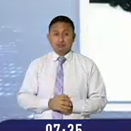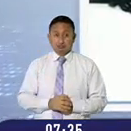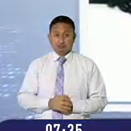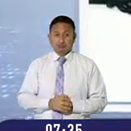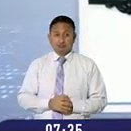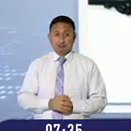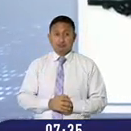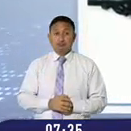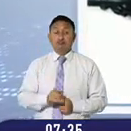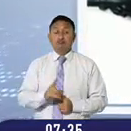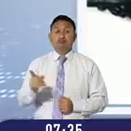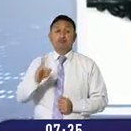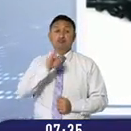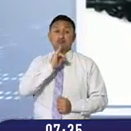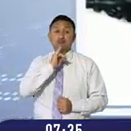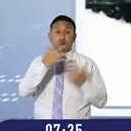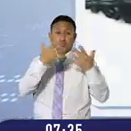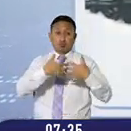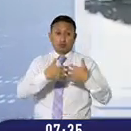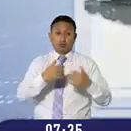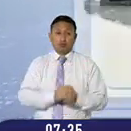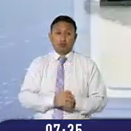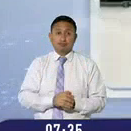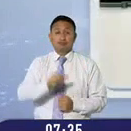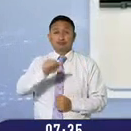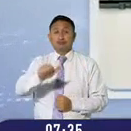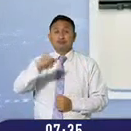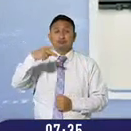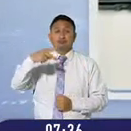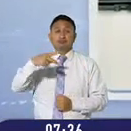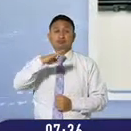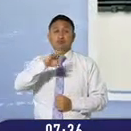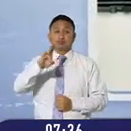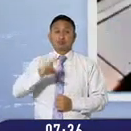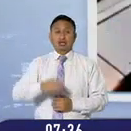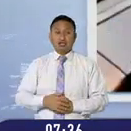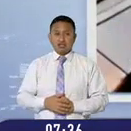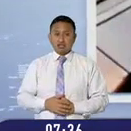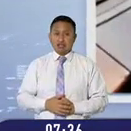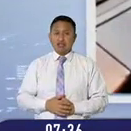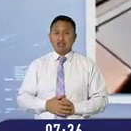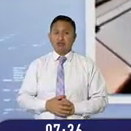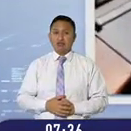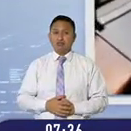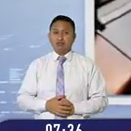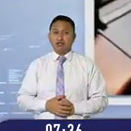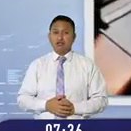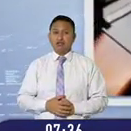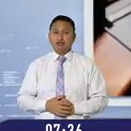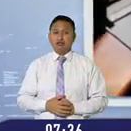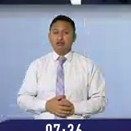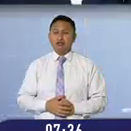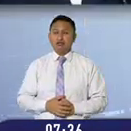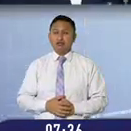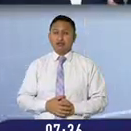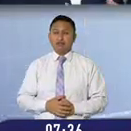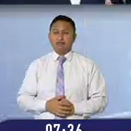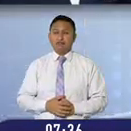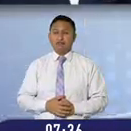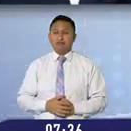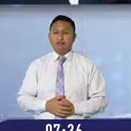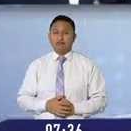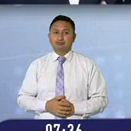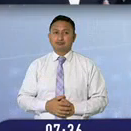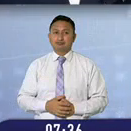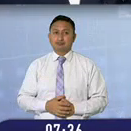fabricación estadounidense y el AK-47 ruso de calibre 7,62 milímetros. Fusiles manejan un calibre